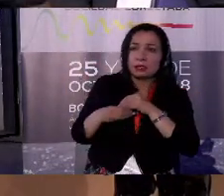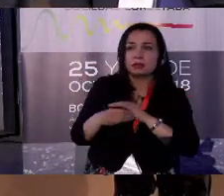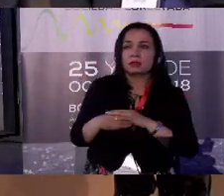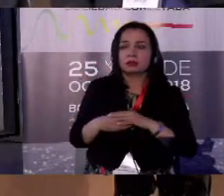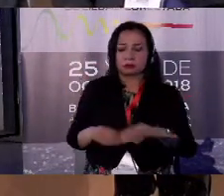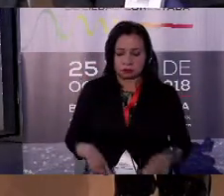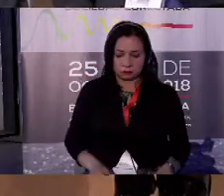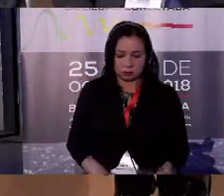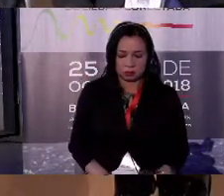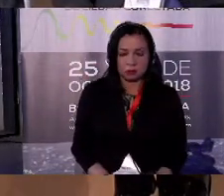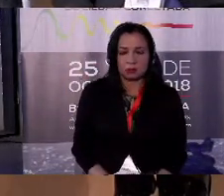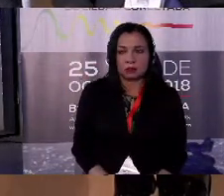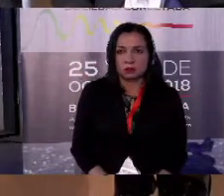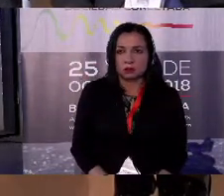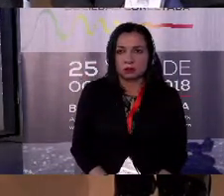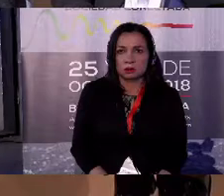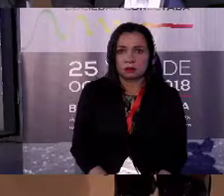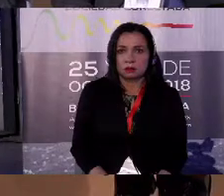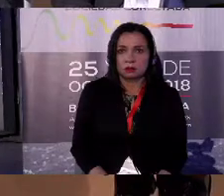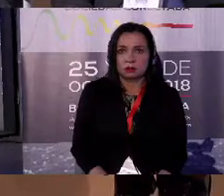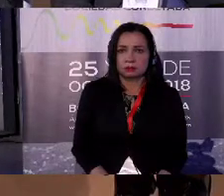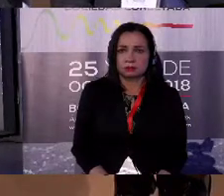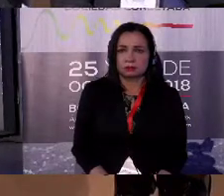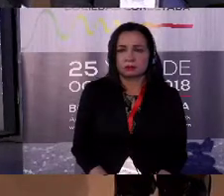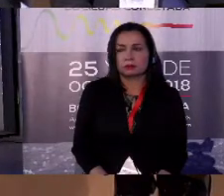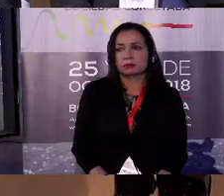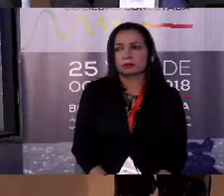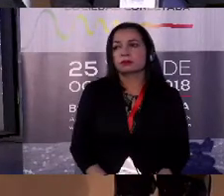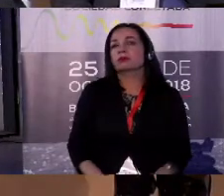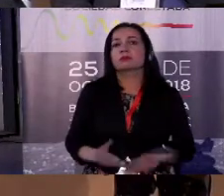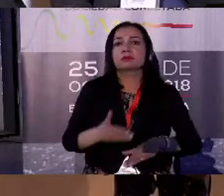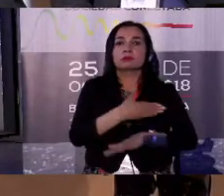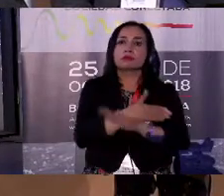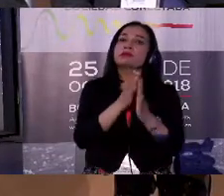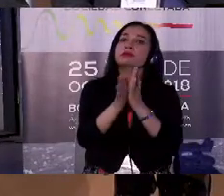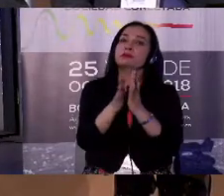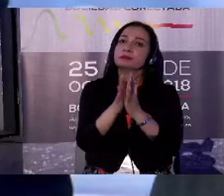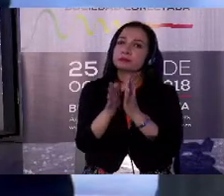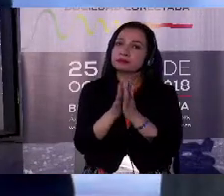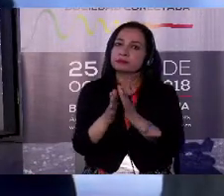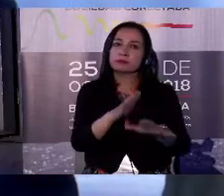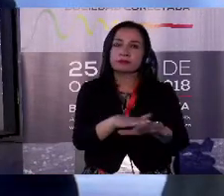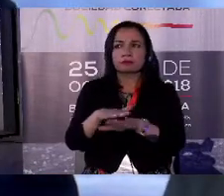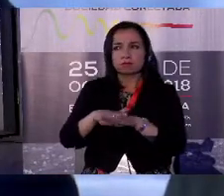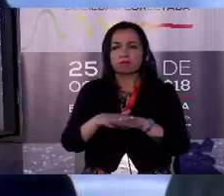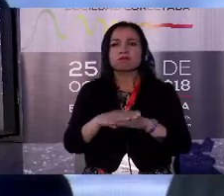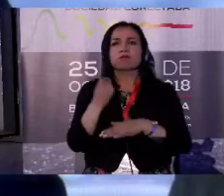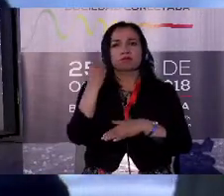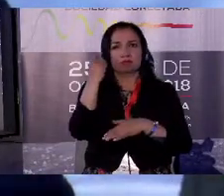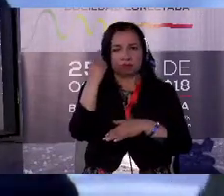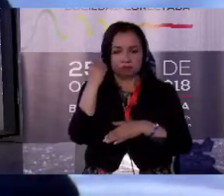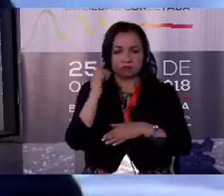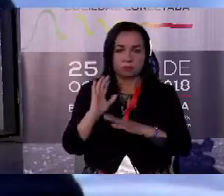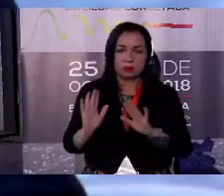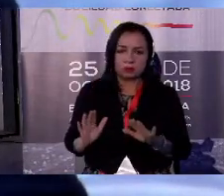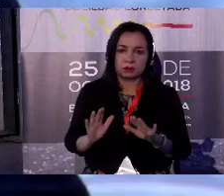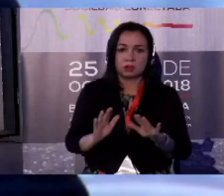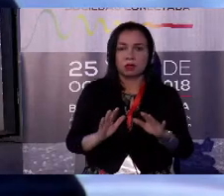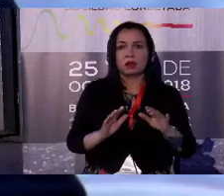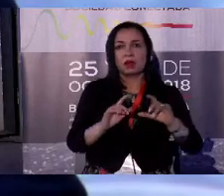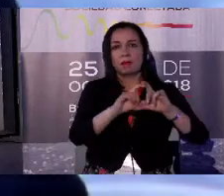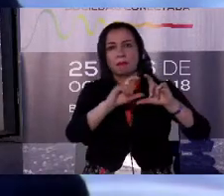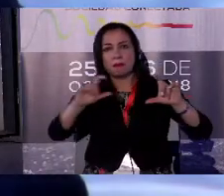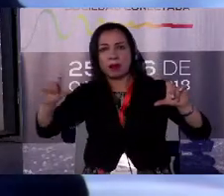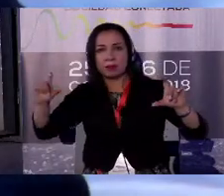In regards to deployment, señalado antes, what I had mentioned earlier, entender que, it's por ejemplo, key to understand. Si estamos hablando de bandas